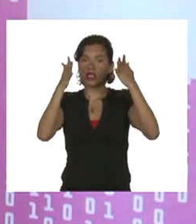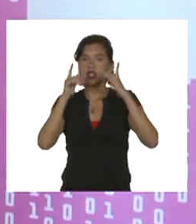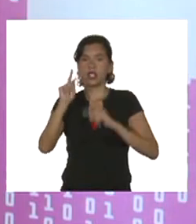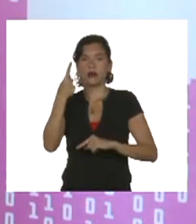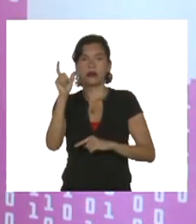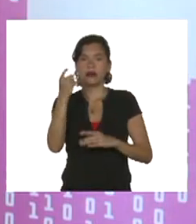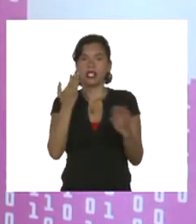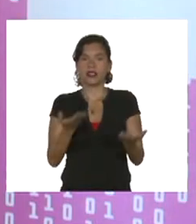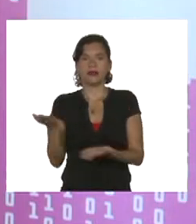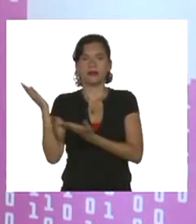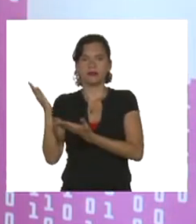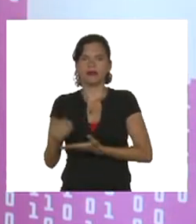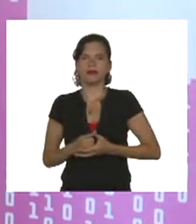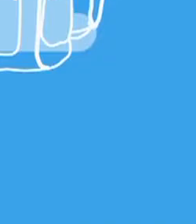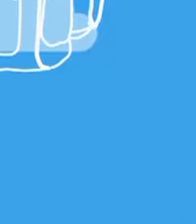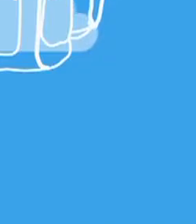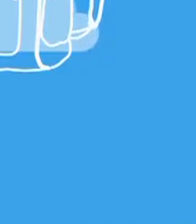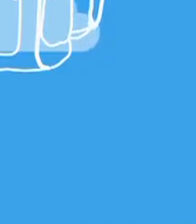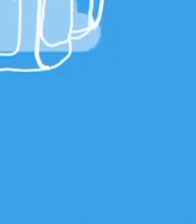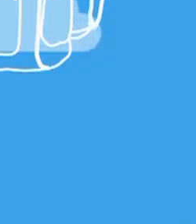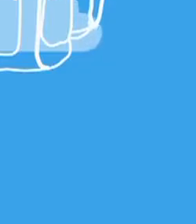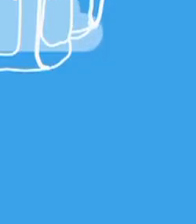etapa primaria. Sean bienvenidos.